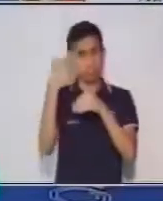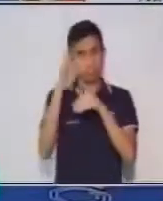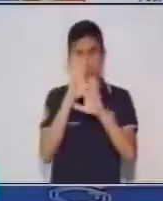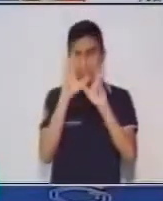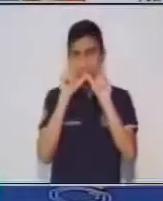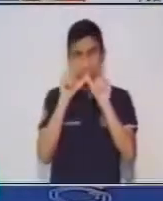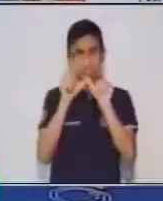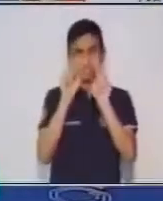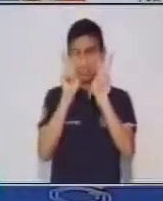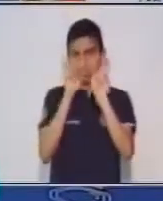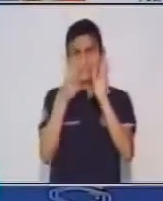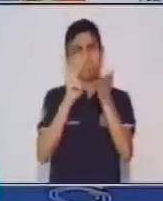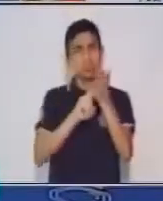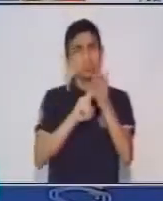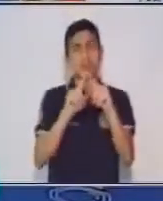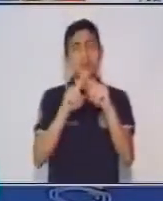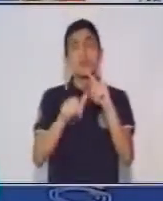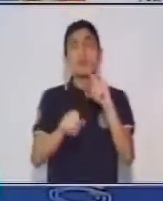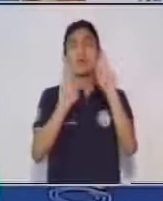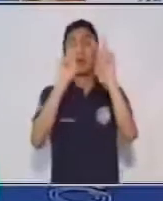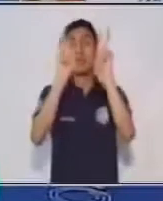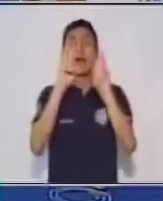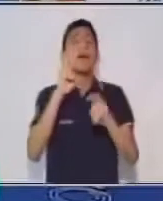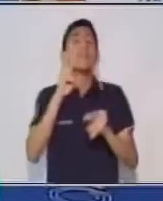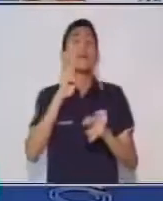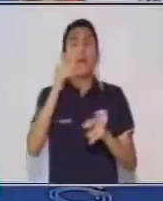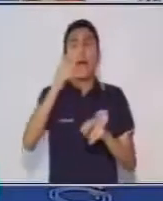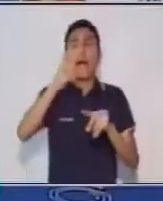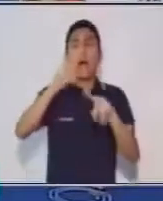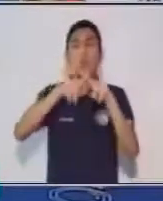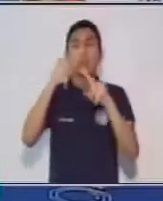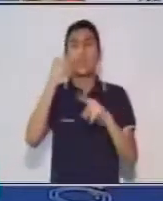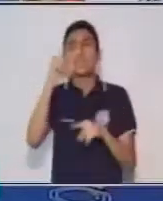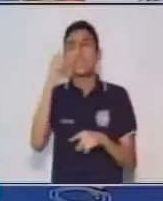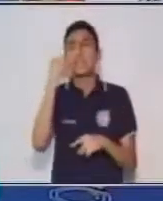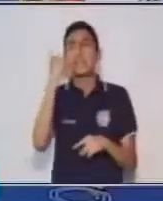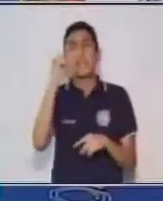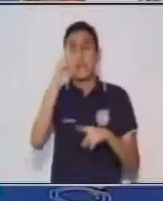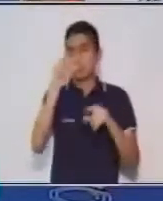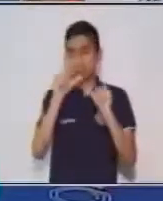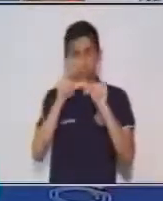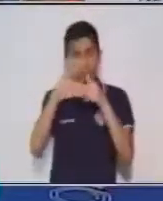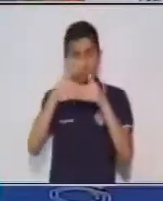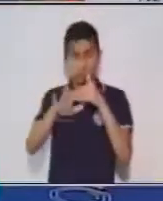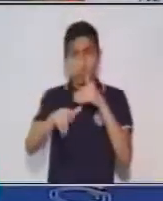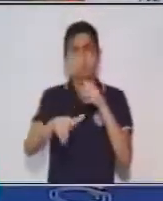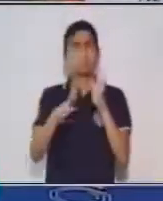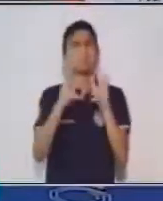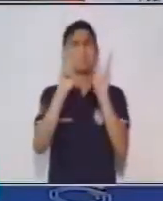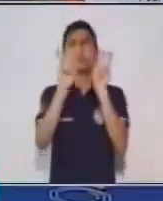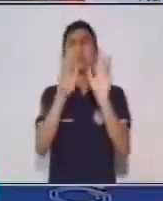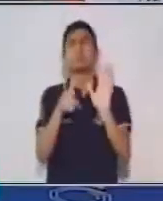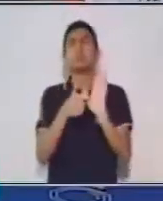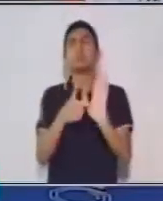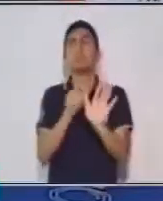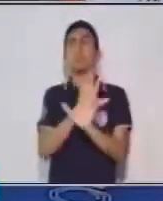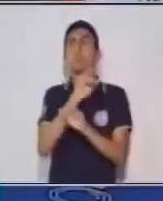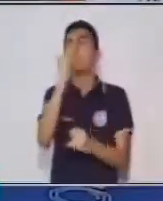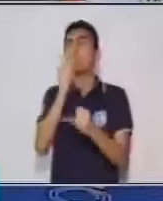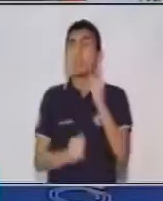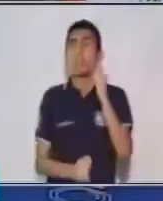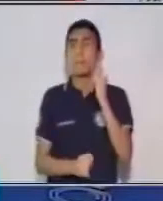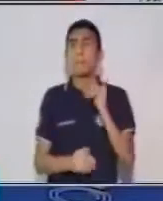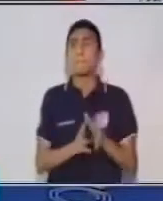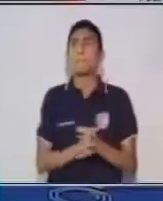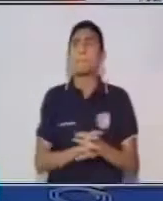la concordancia es el verbo auxiliar. Ese es el que se conjuga. Y ahora vamos con el verbo, con el